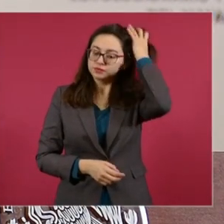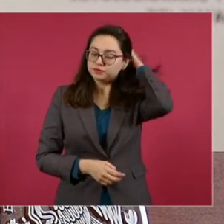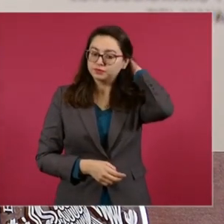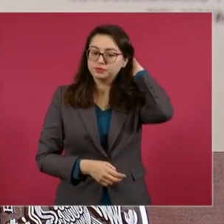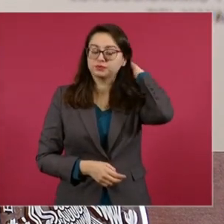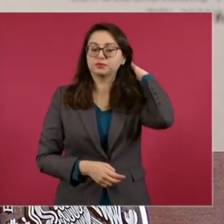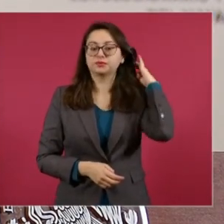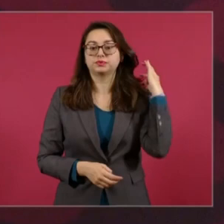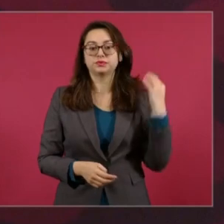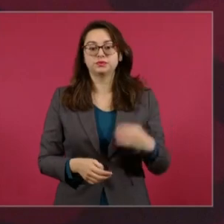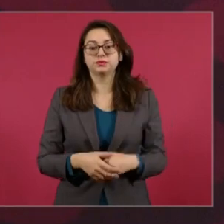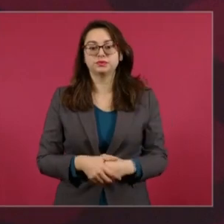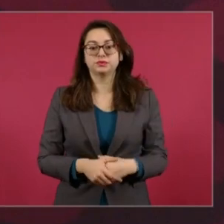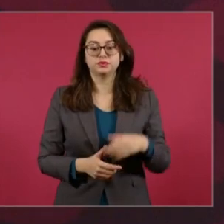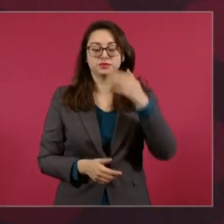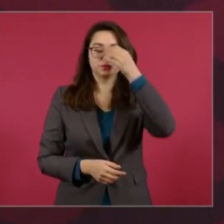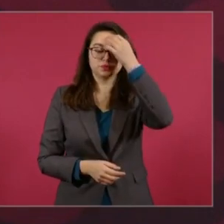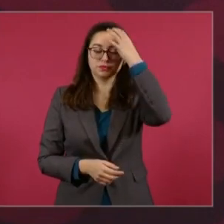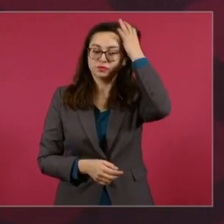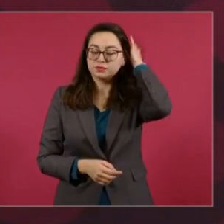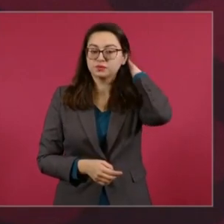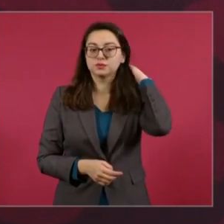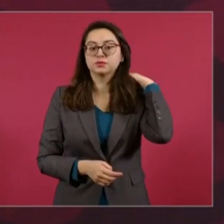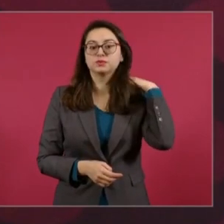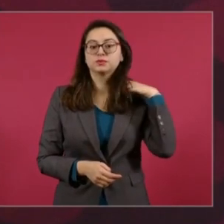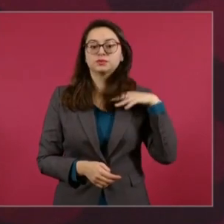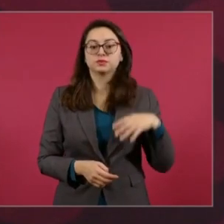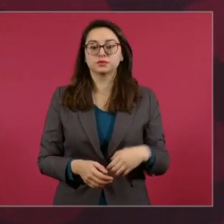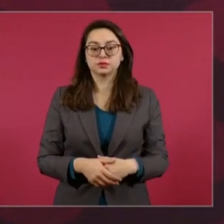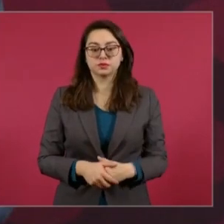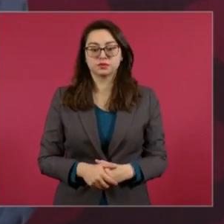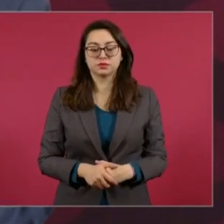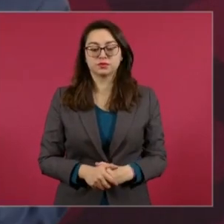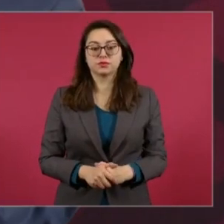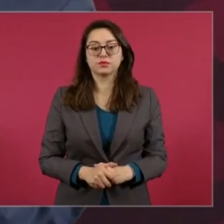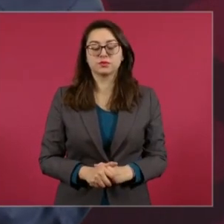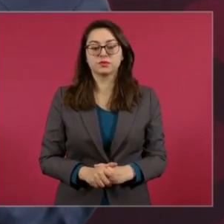una carretera. Esto es anecdótico,